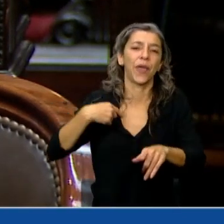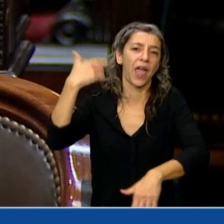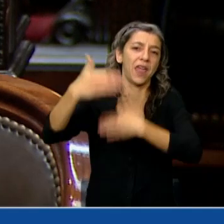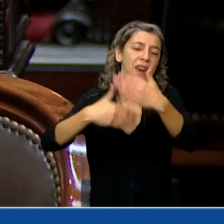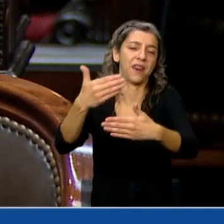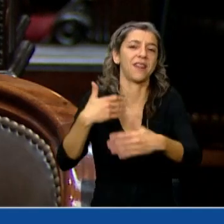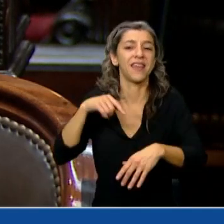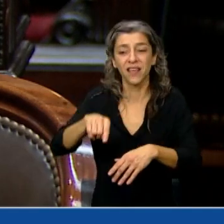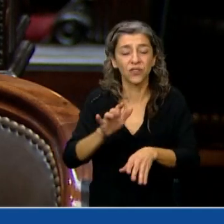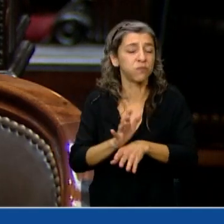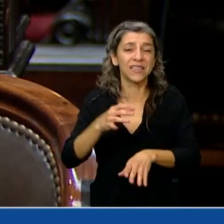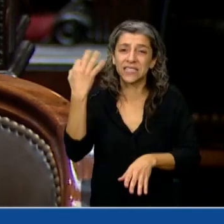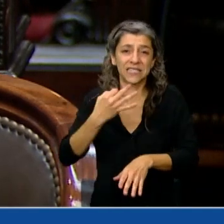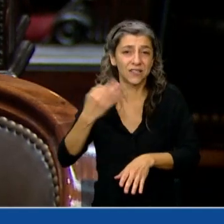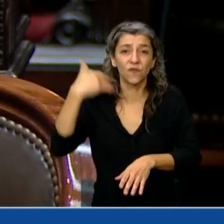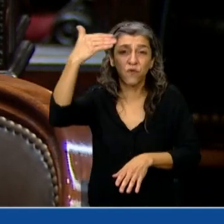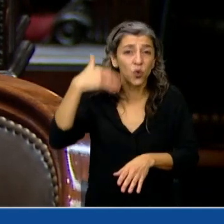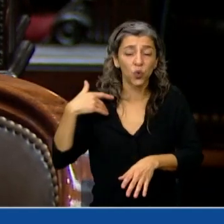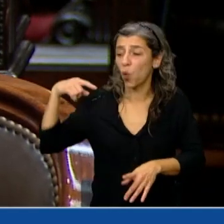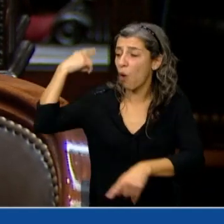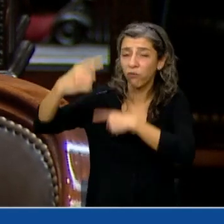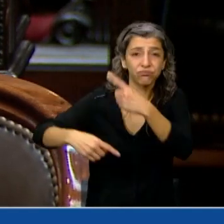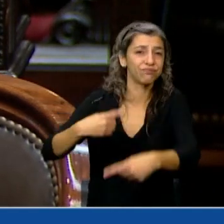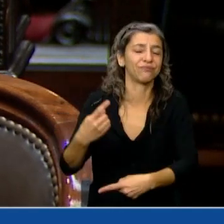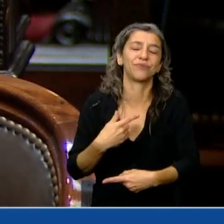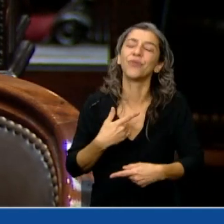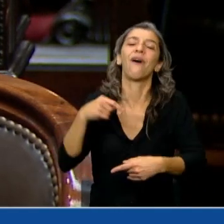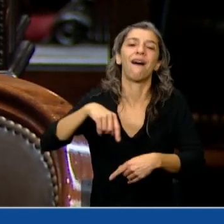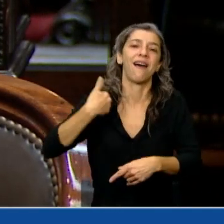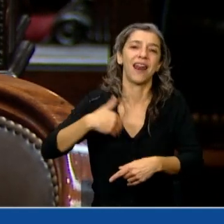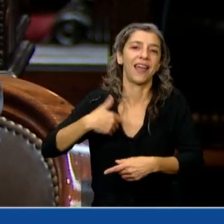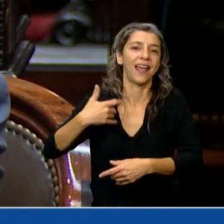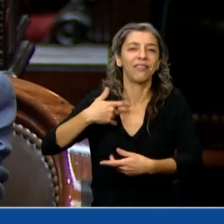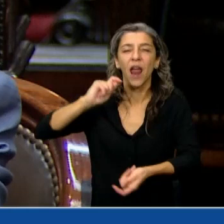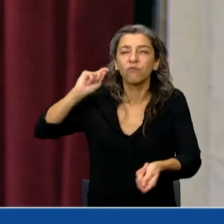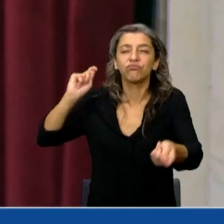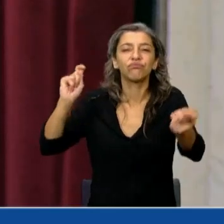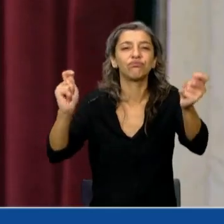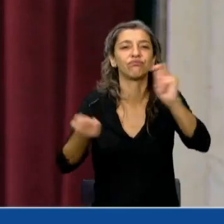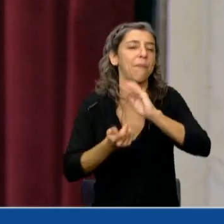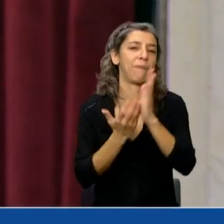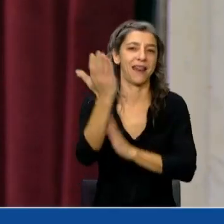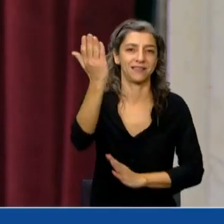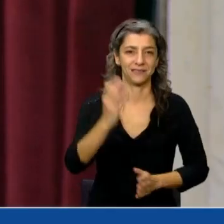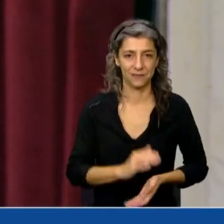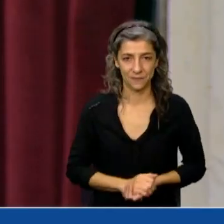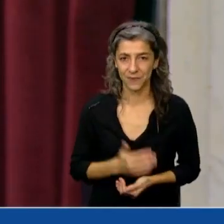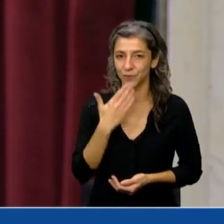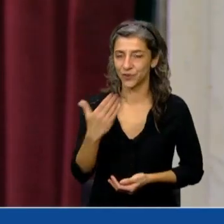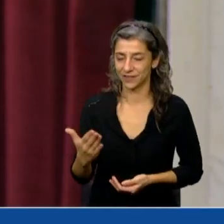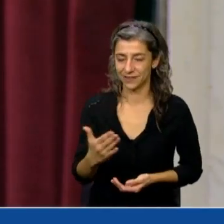va a lograr transformar la Argentina para siempre. Muchas gracias, presidente. Muchas